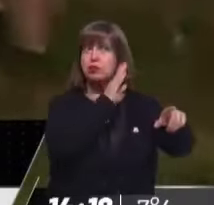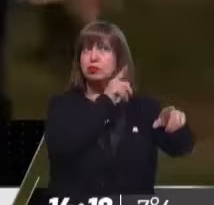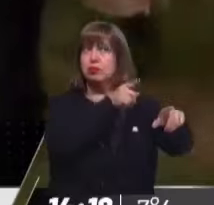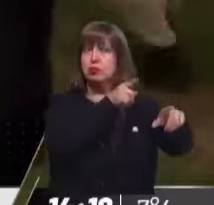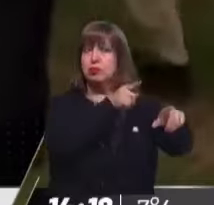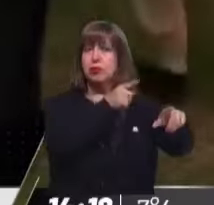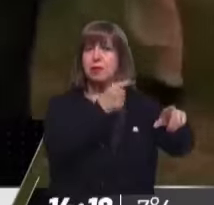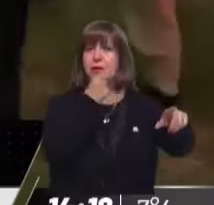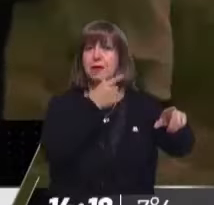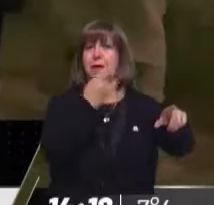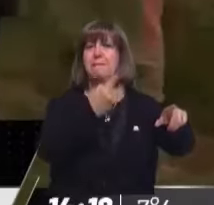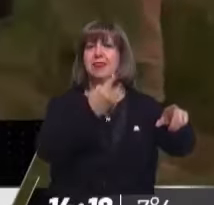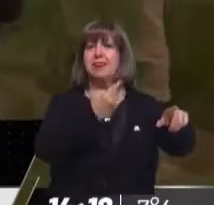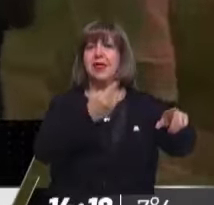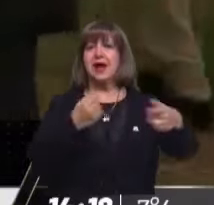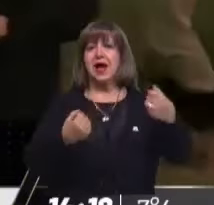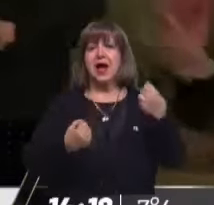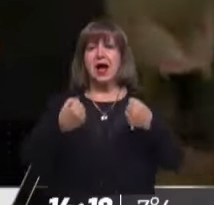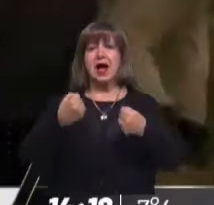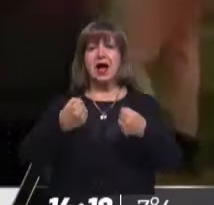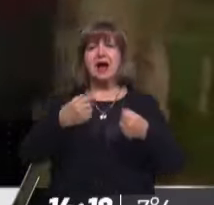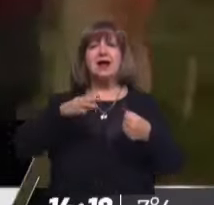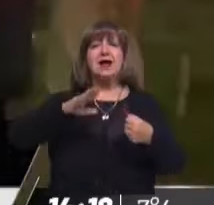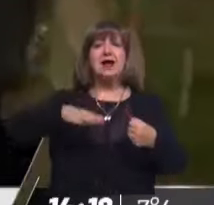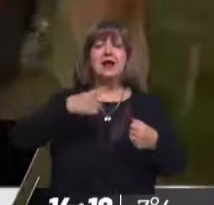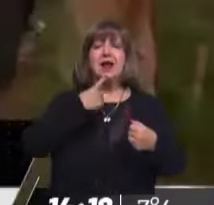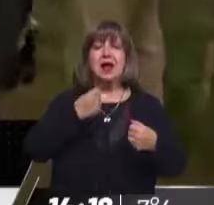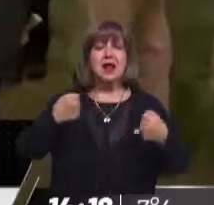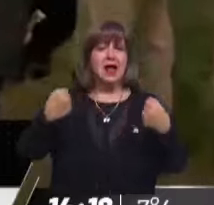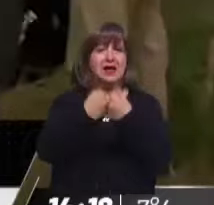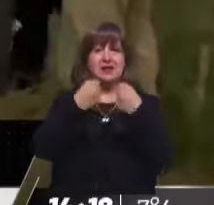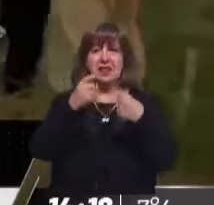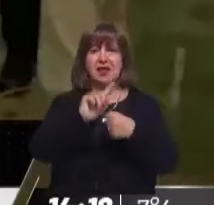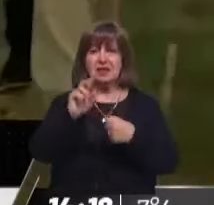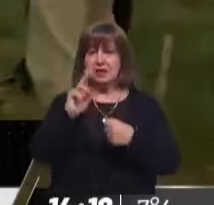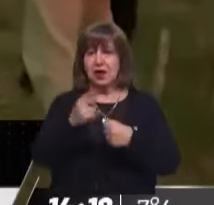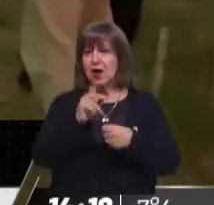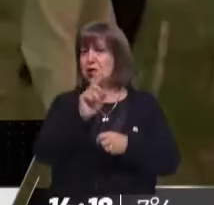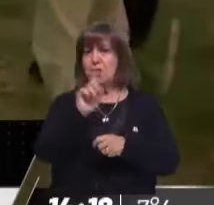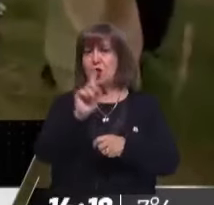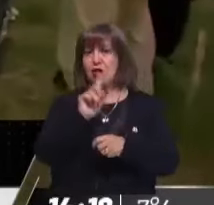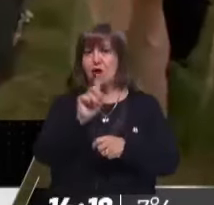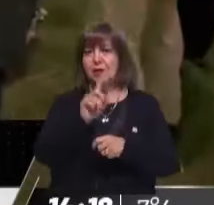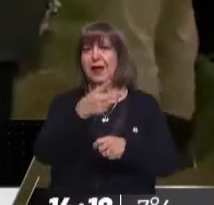de justamente también seguir esa posible pista.